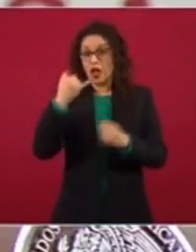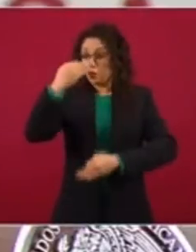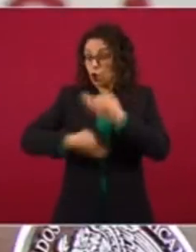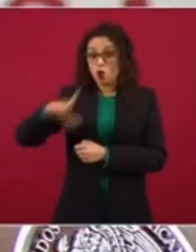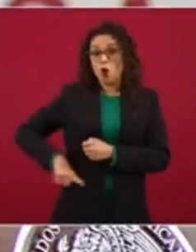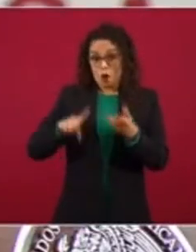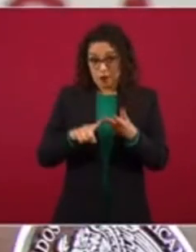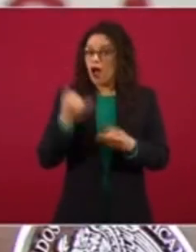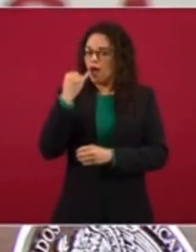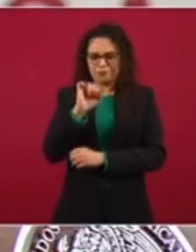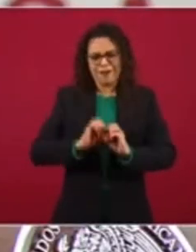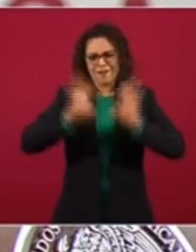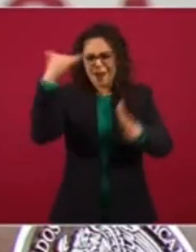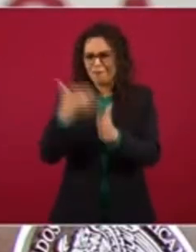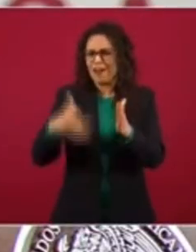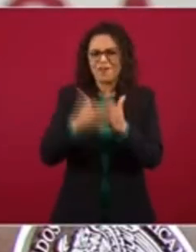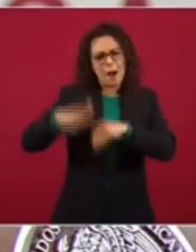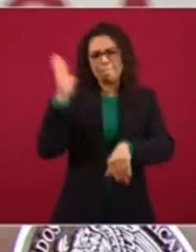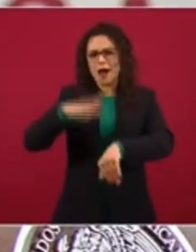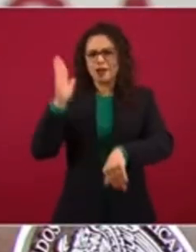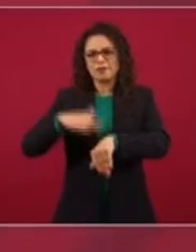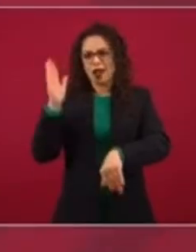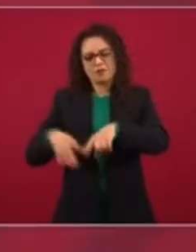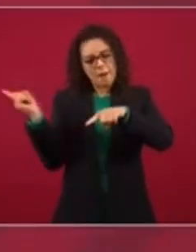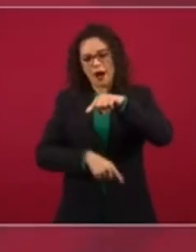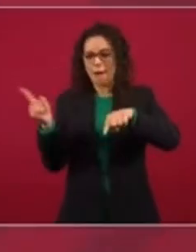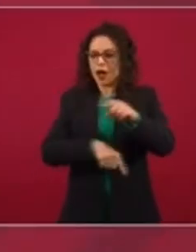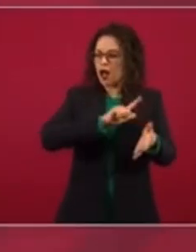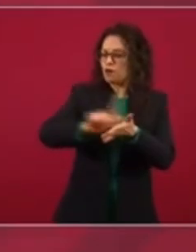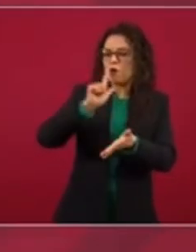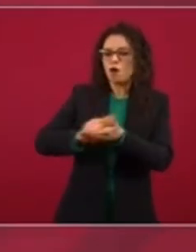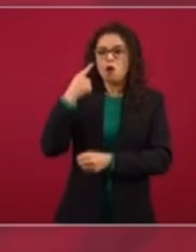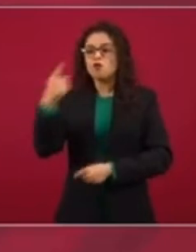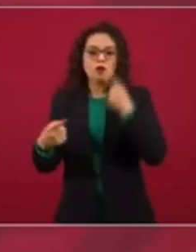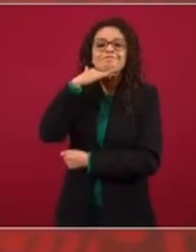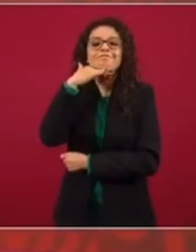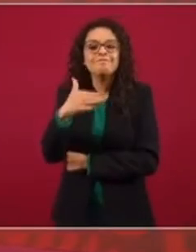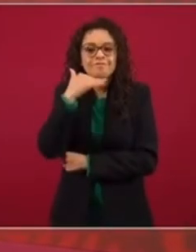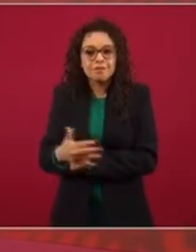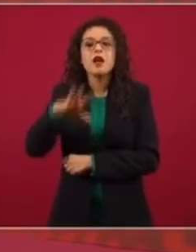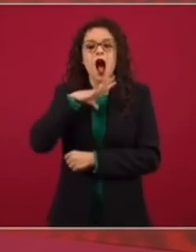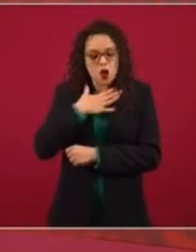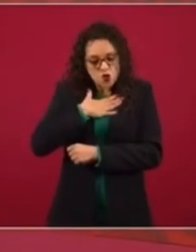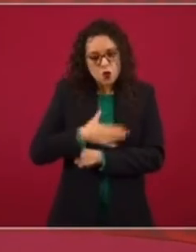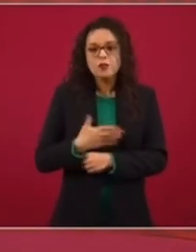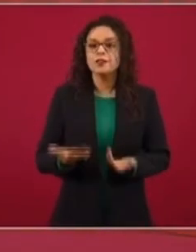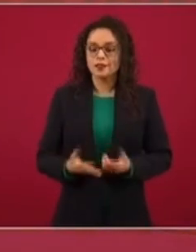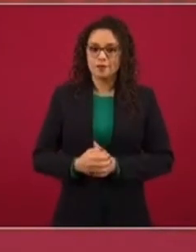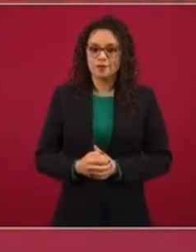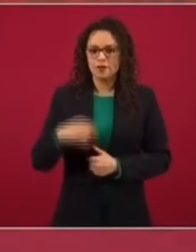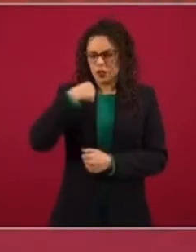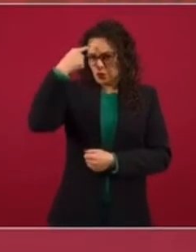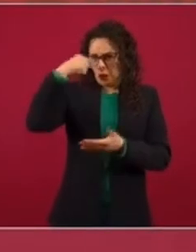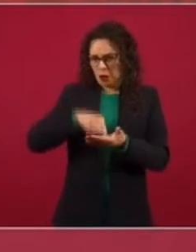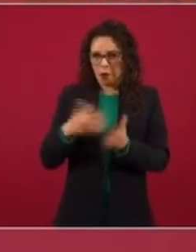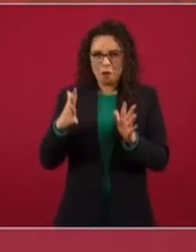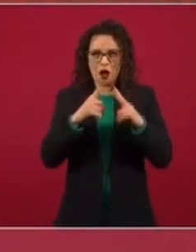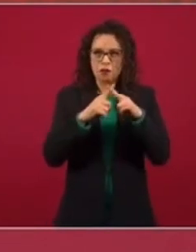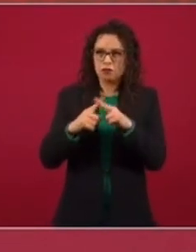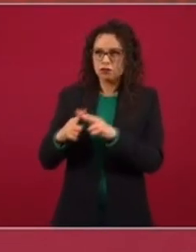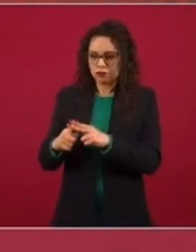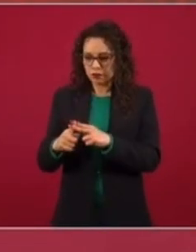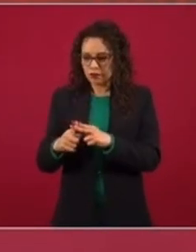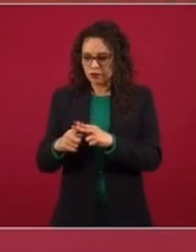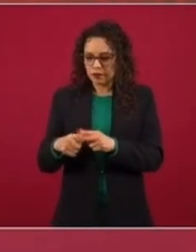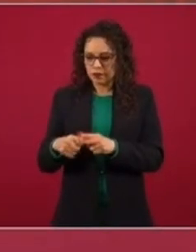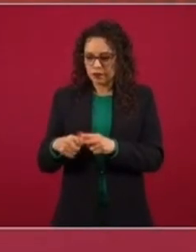luego, todavía falta limpiar. Pero lo que se ha hecho es bastante. Yo calculo que nos hemos ahorrado, por no permitir